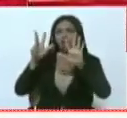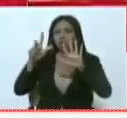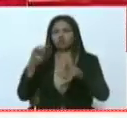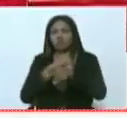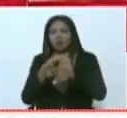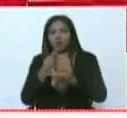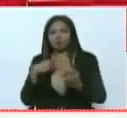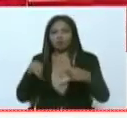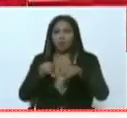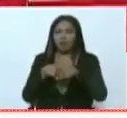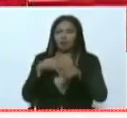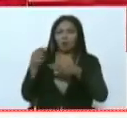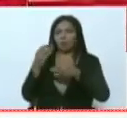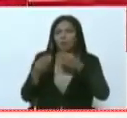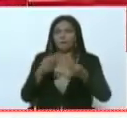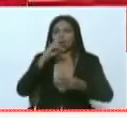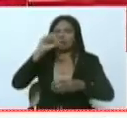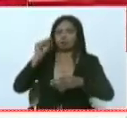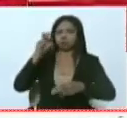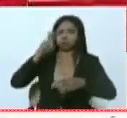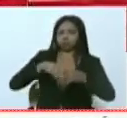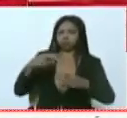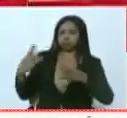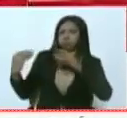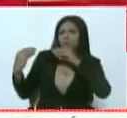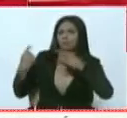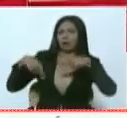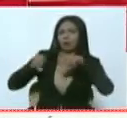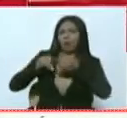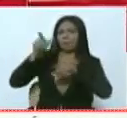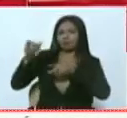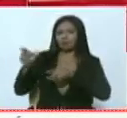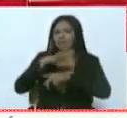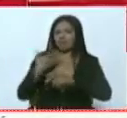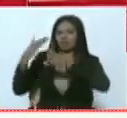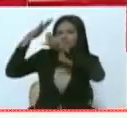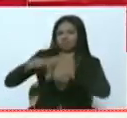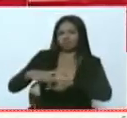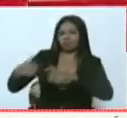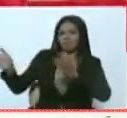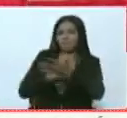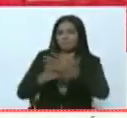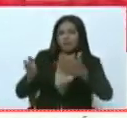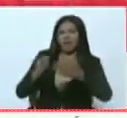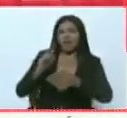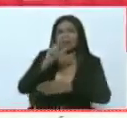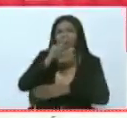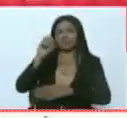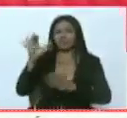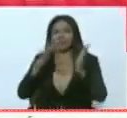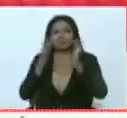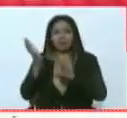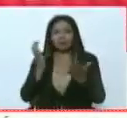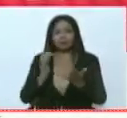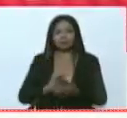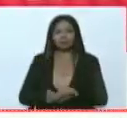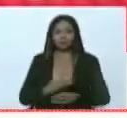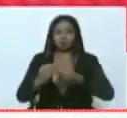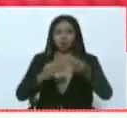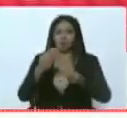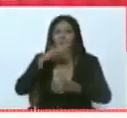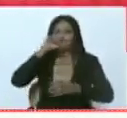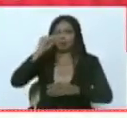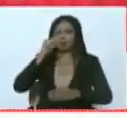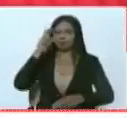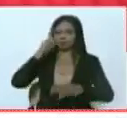agosto? ¿Cómo es que Maduro se sienta a hablar con la gente que quiso derrocarlo en un golpe de Estado el 30 de abril? ¿Cómo es que